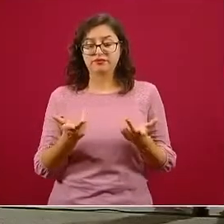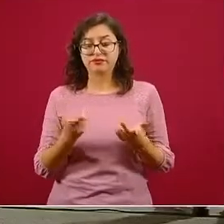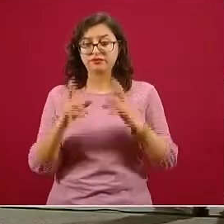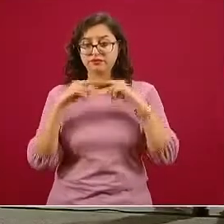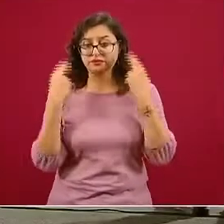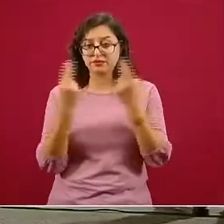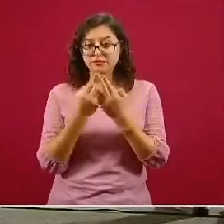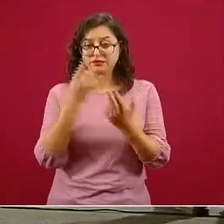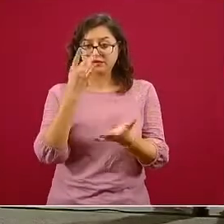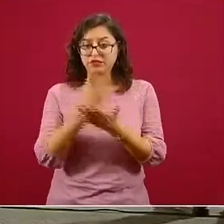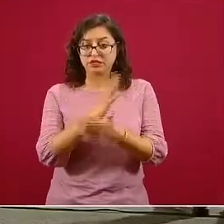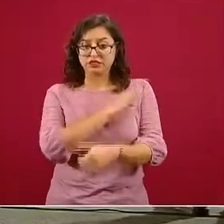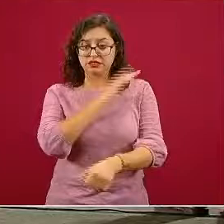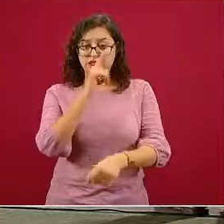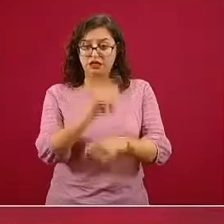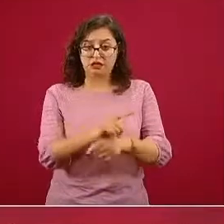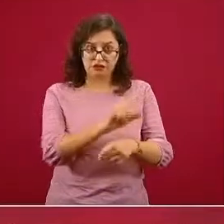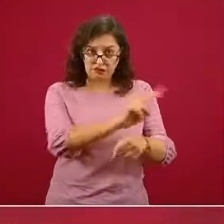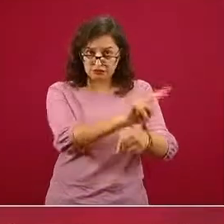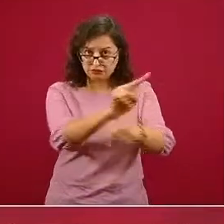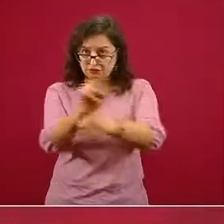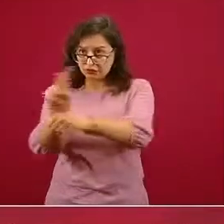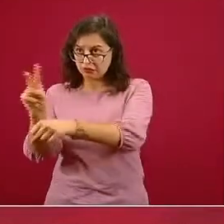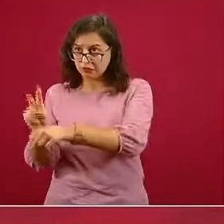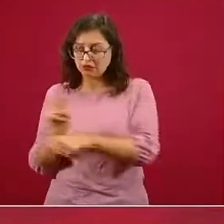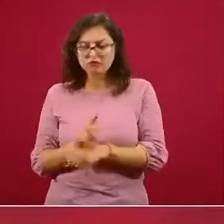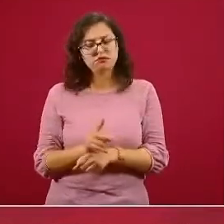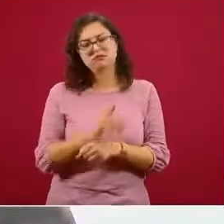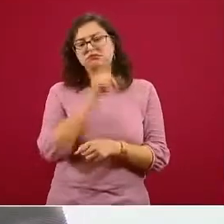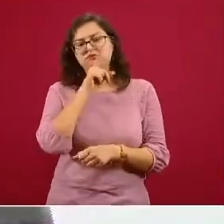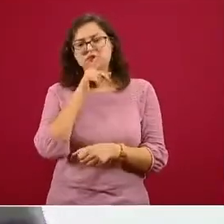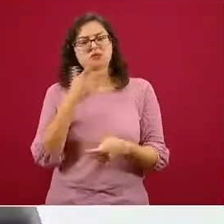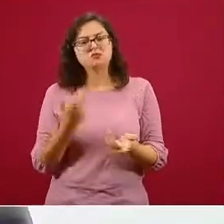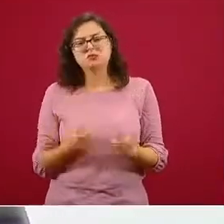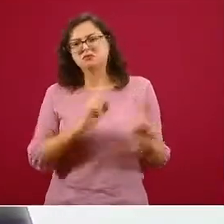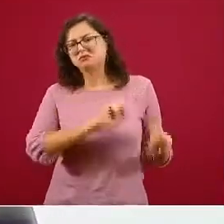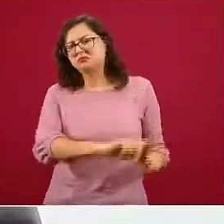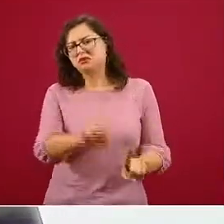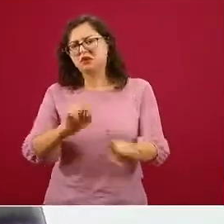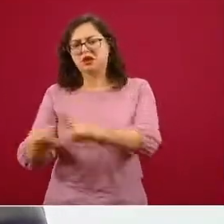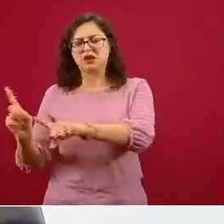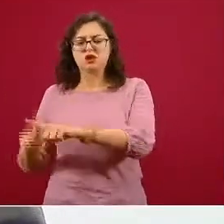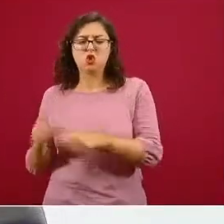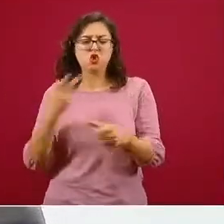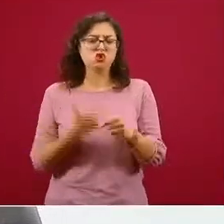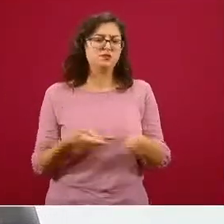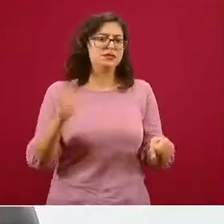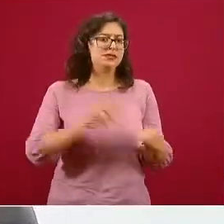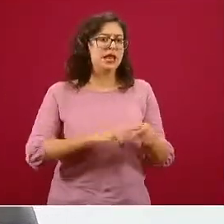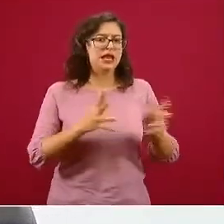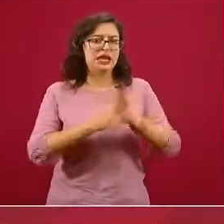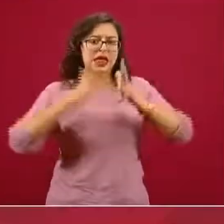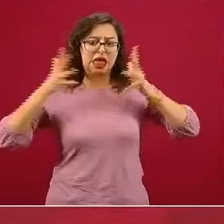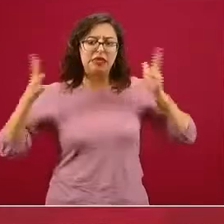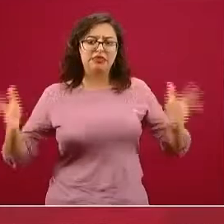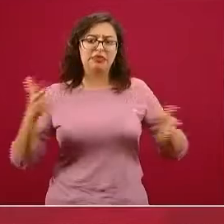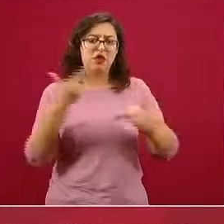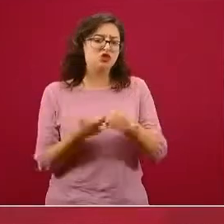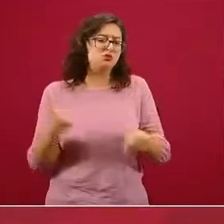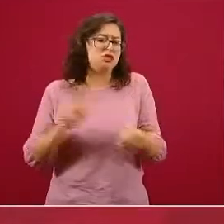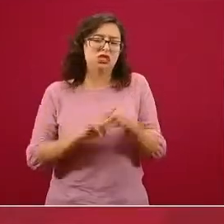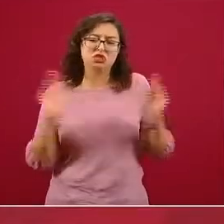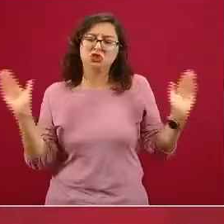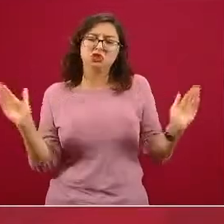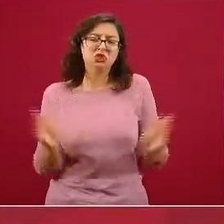especializados, son unidades de atención médica, tanto hospitales como unidades de atención de primer nivel,